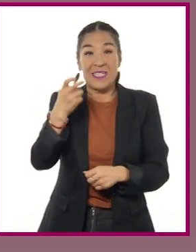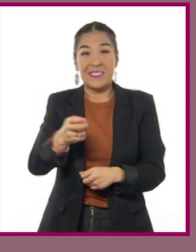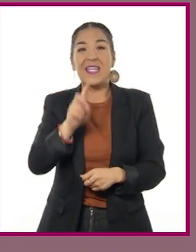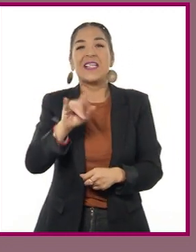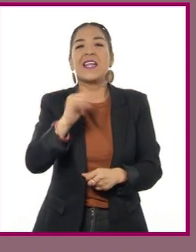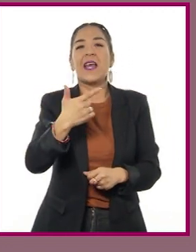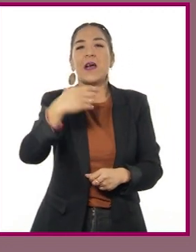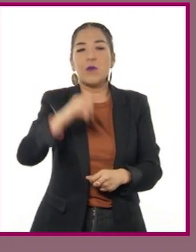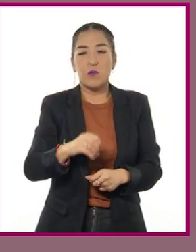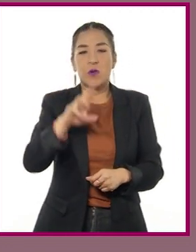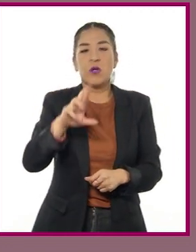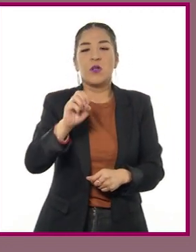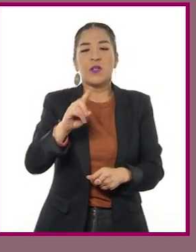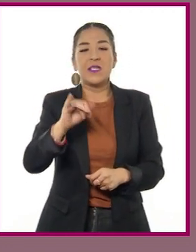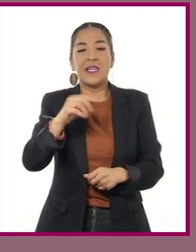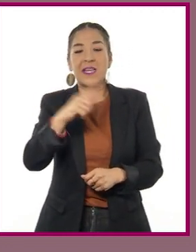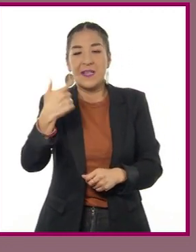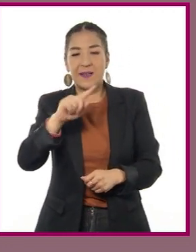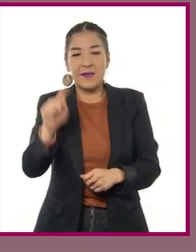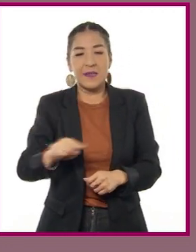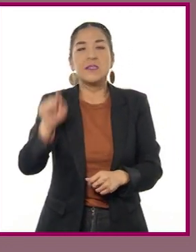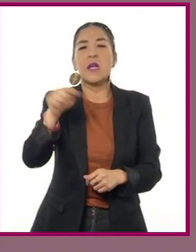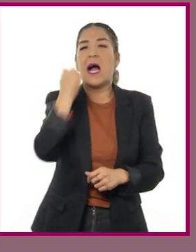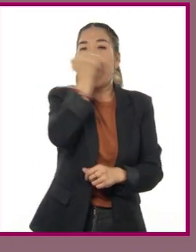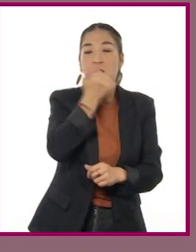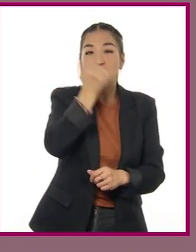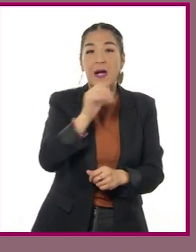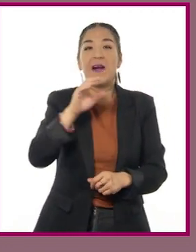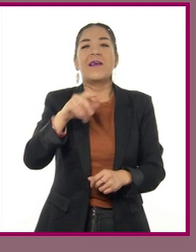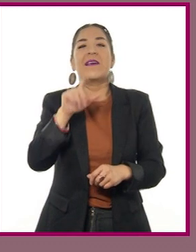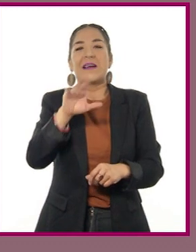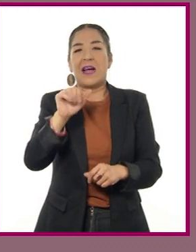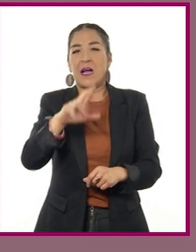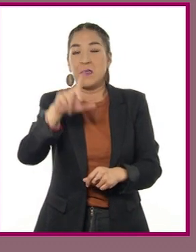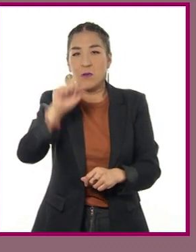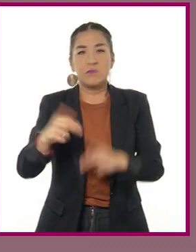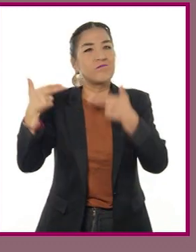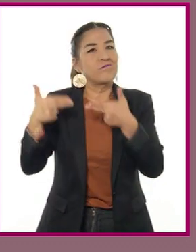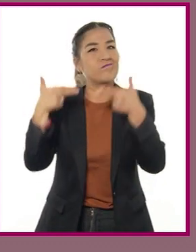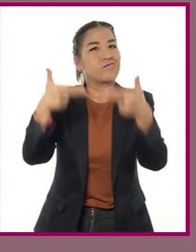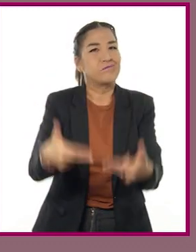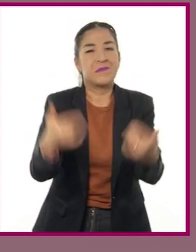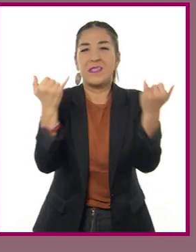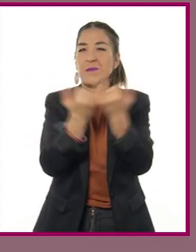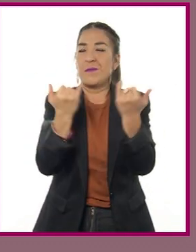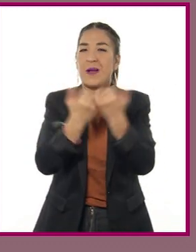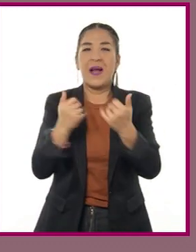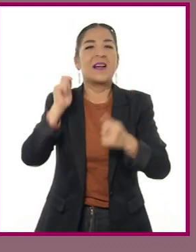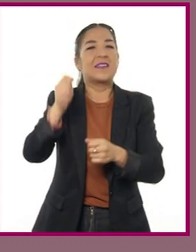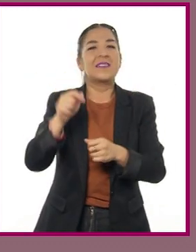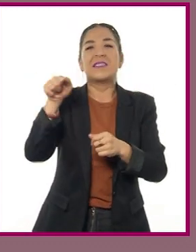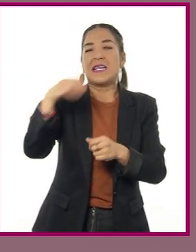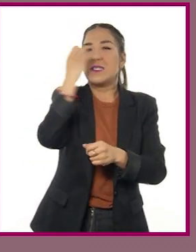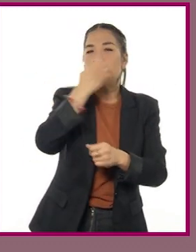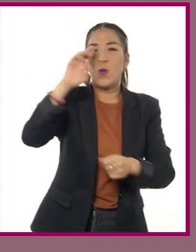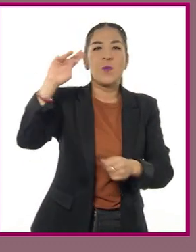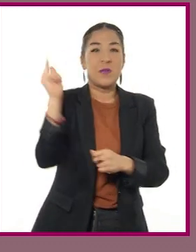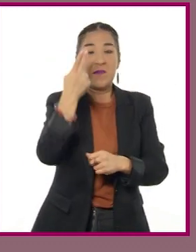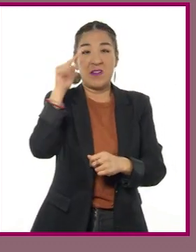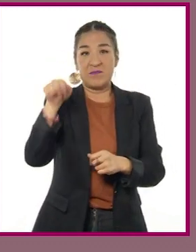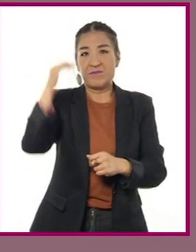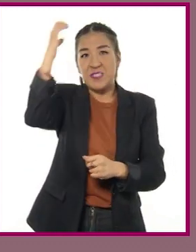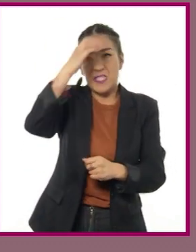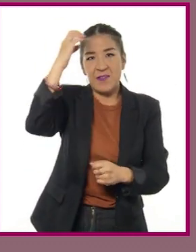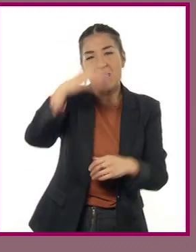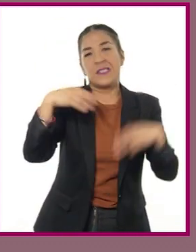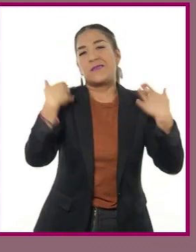su alumno, Carlos de Sigüenza y Góngora, heredó su cátedra en la universidad, pues además de un gran científico, era